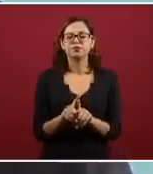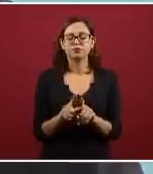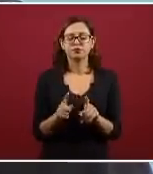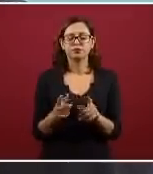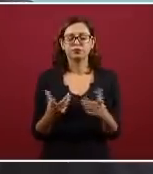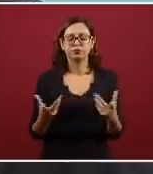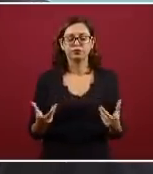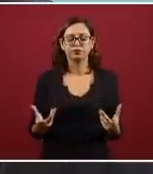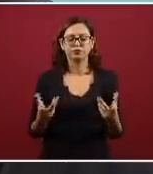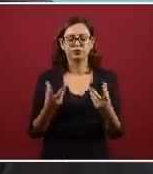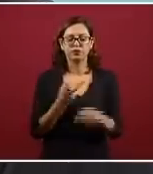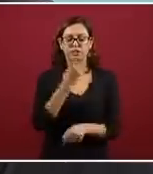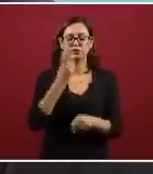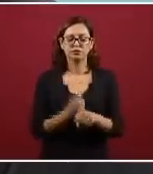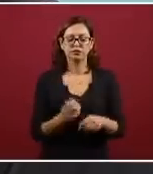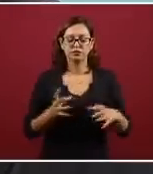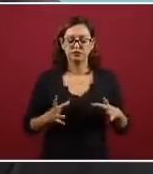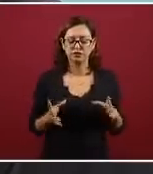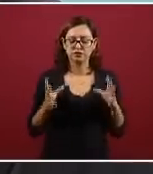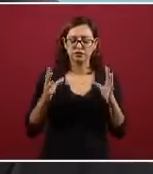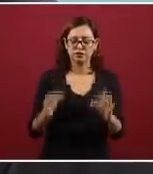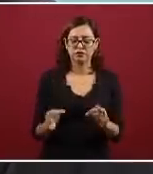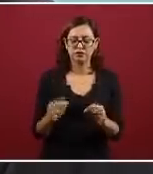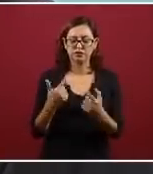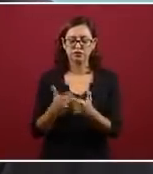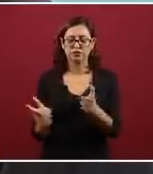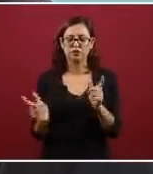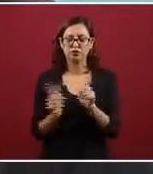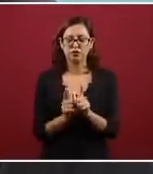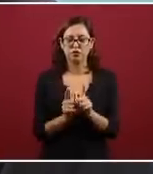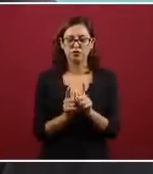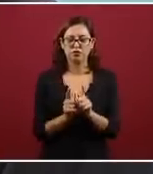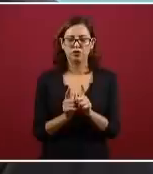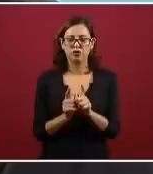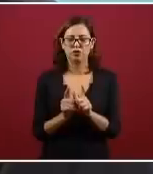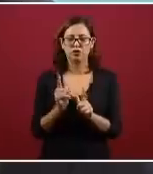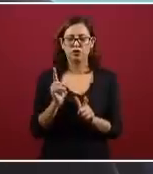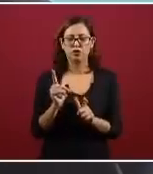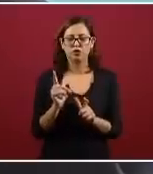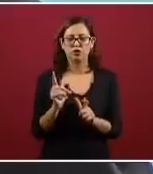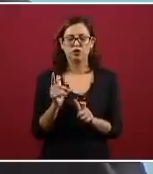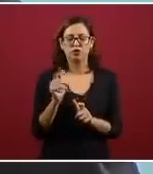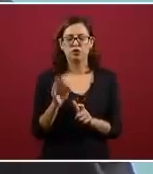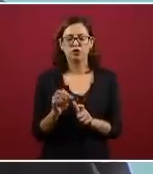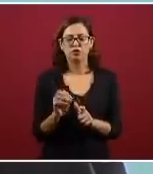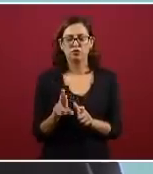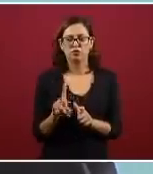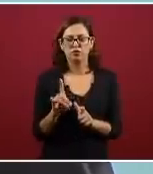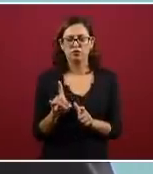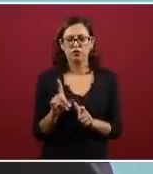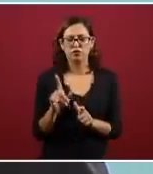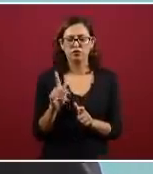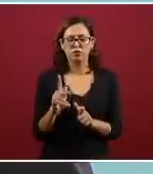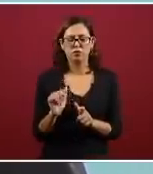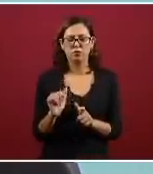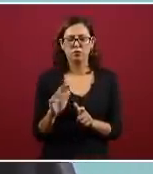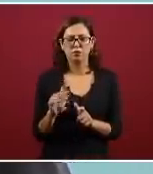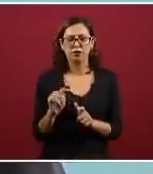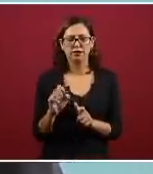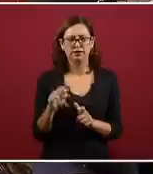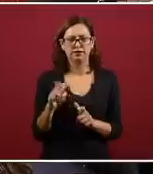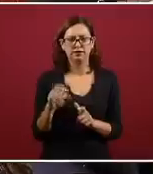el cofundador de un grupo de un grupo que se llama Ford Partners Group de Suiza, que